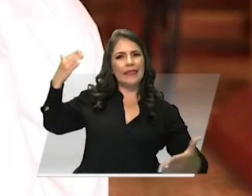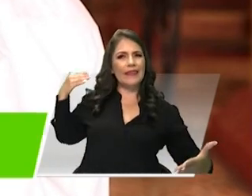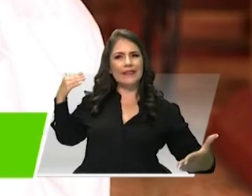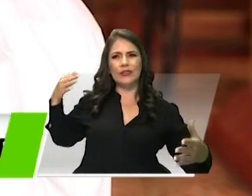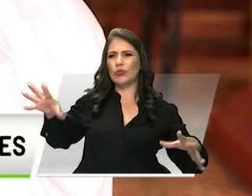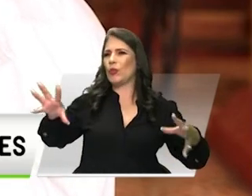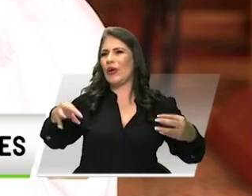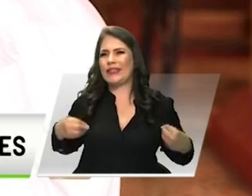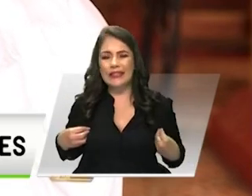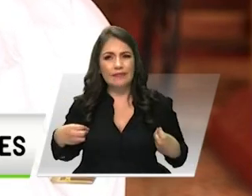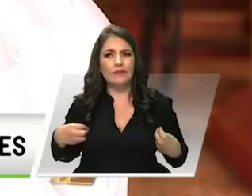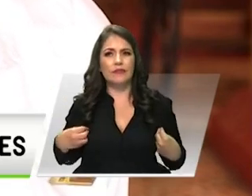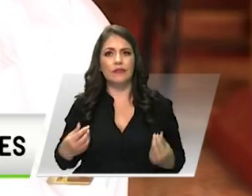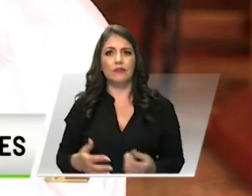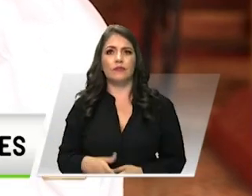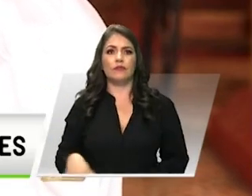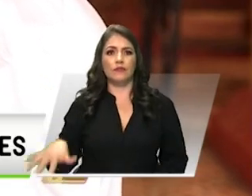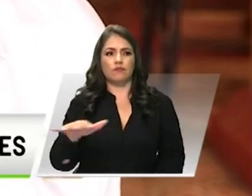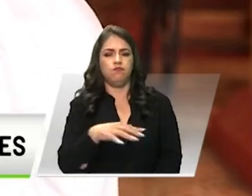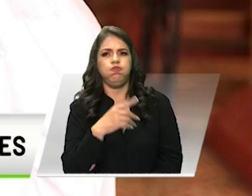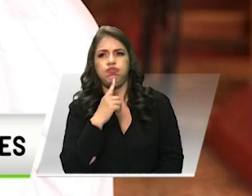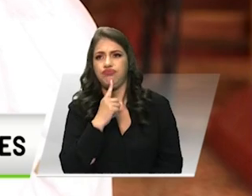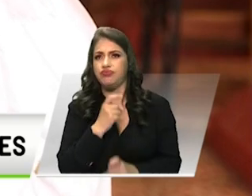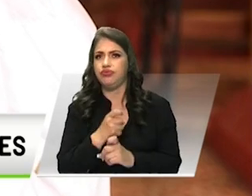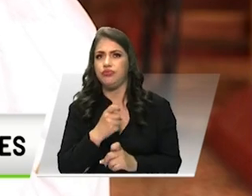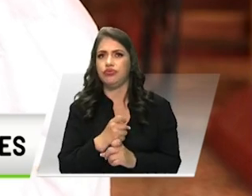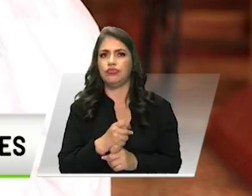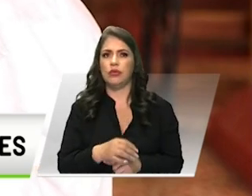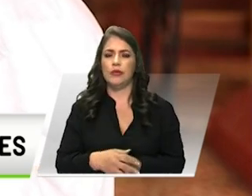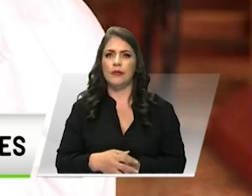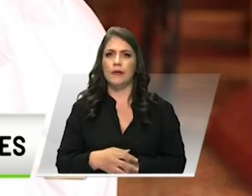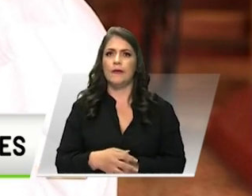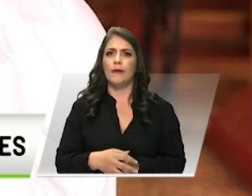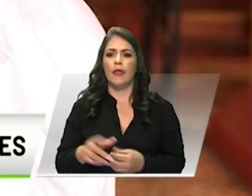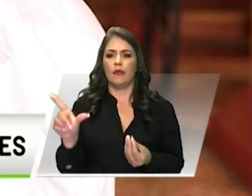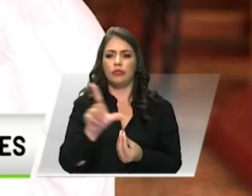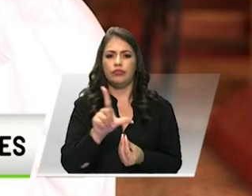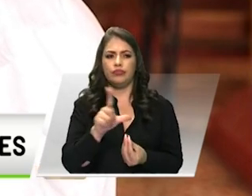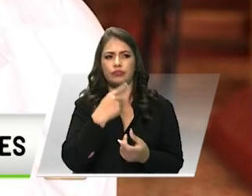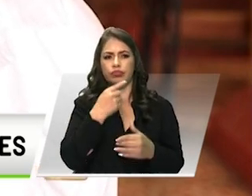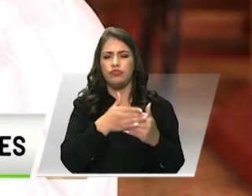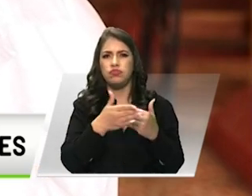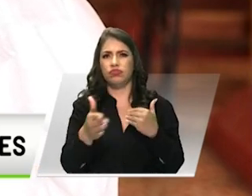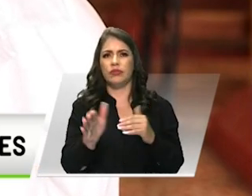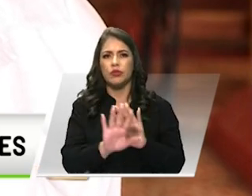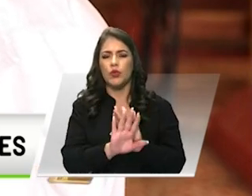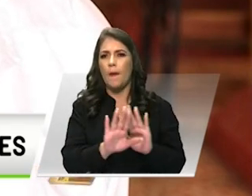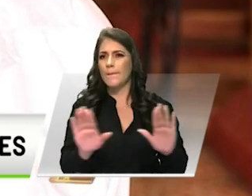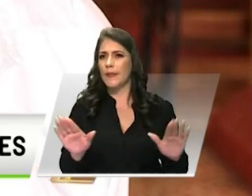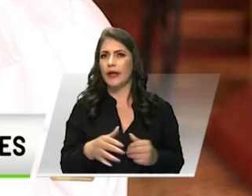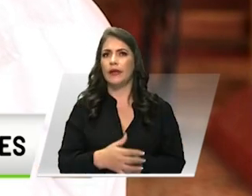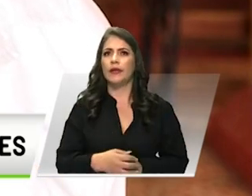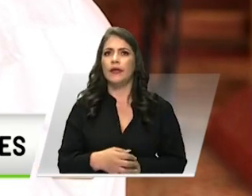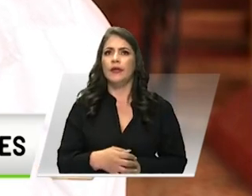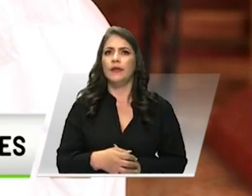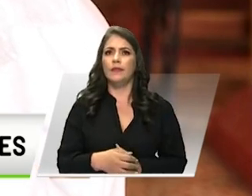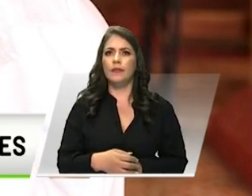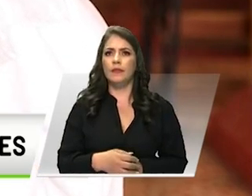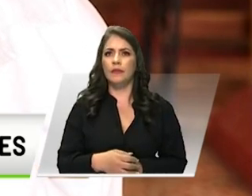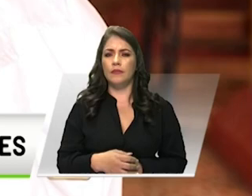el liberalismo había sido condenado por la Santa Sede. Me refiero